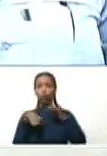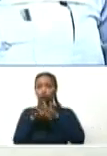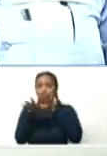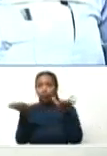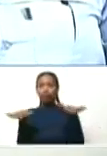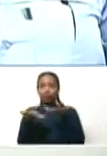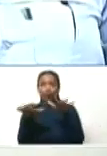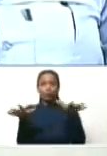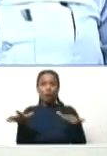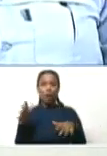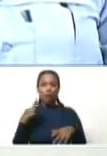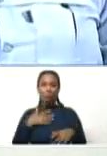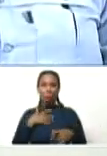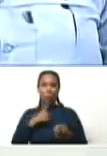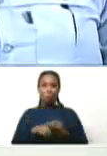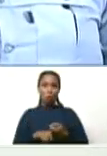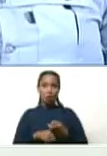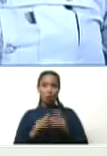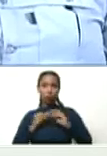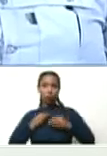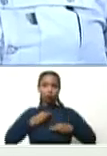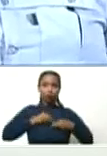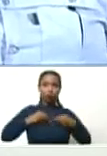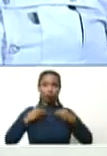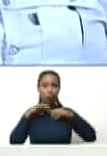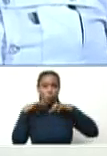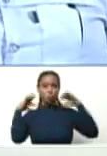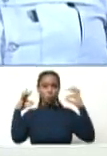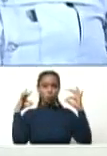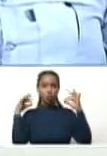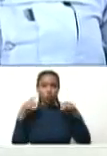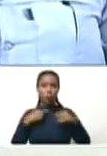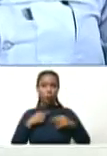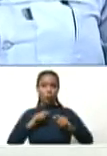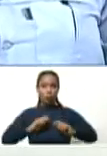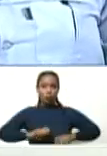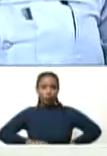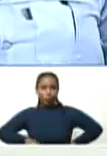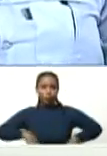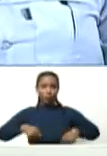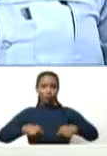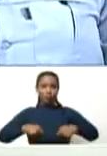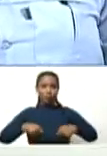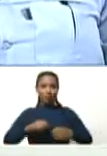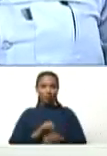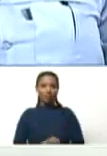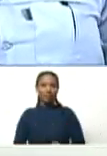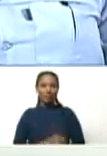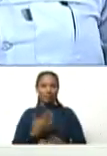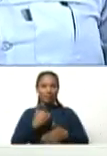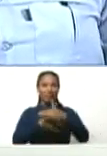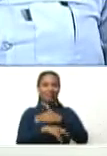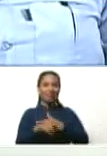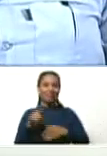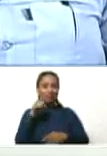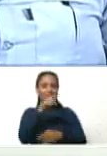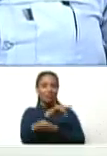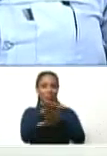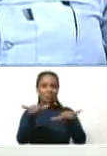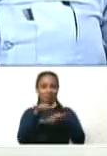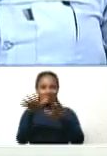Y Cilita se pone su traje de baño, yo me pongo mi traje de baño y nos vamos para allá, para Playa